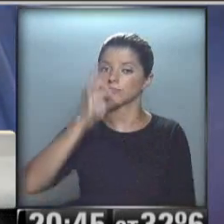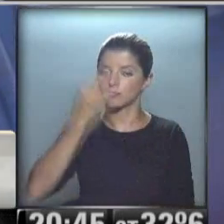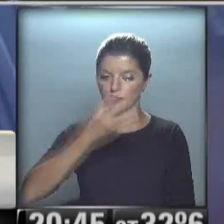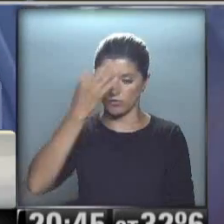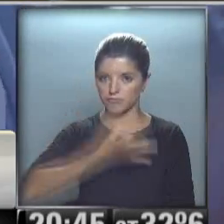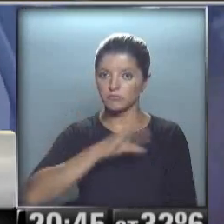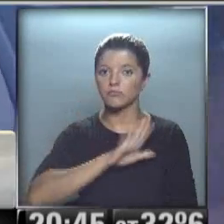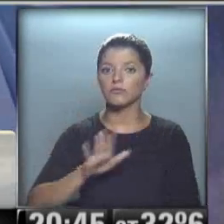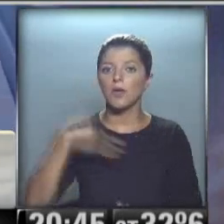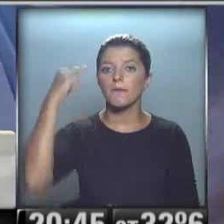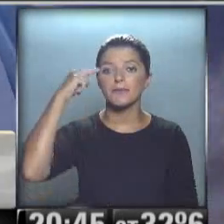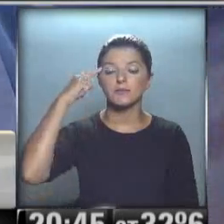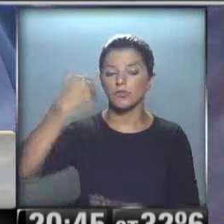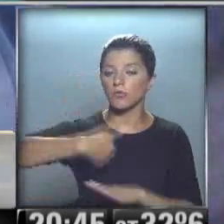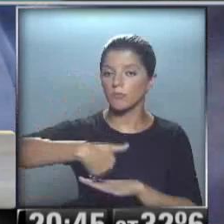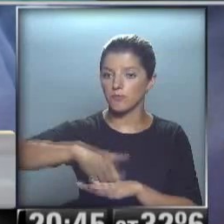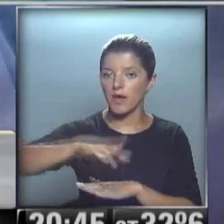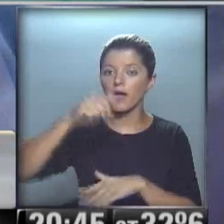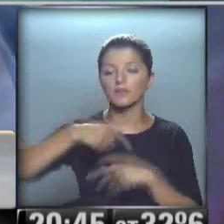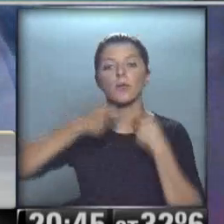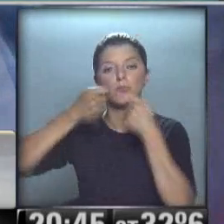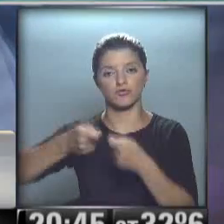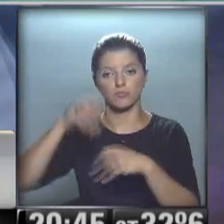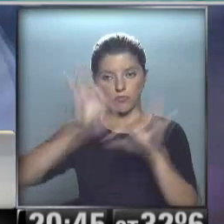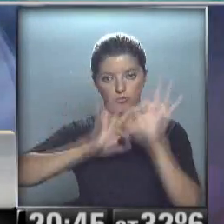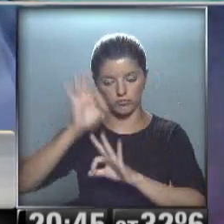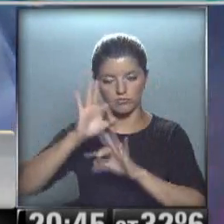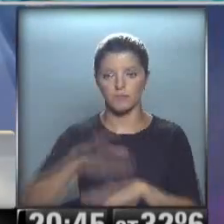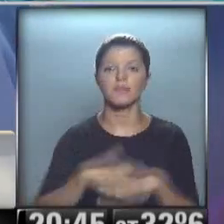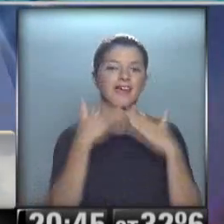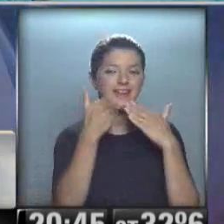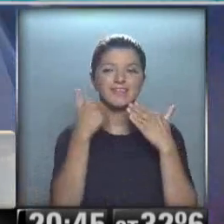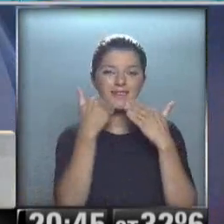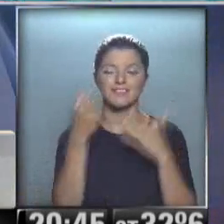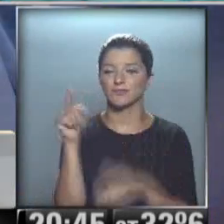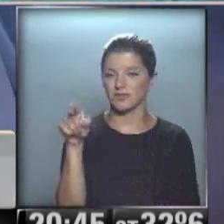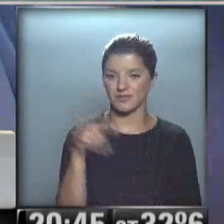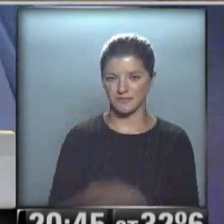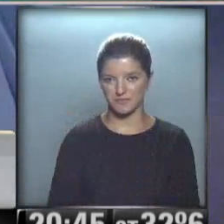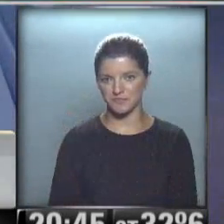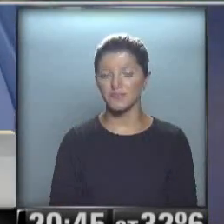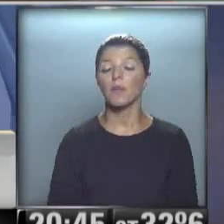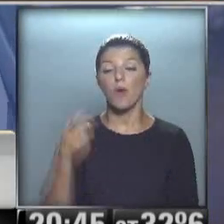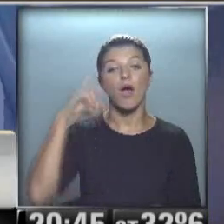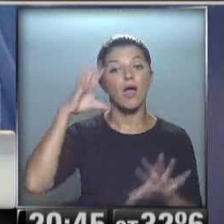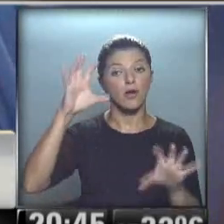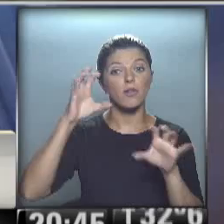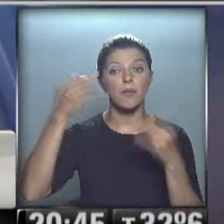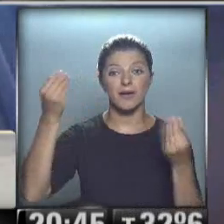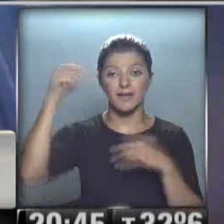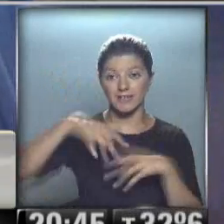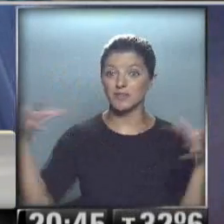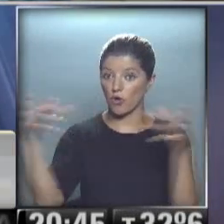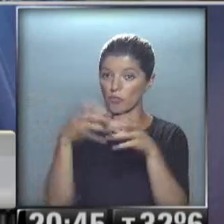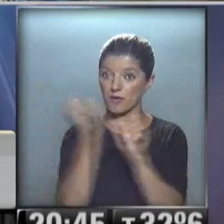con una postura de mucha apertura al acompañamiento de este proceso. Bueno, muchísimas gracias. Gracias a ustedes, hasta luego. Bueno, recordar entonces la construcción de este equipo de